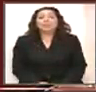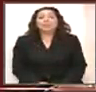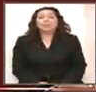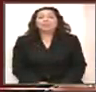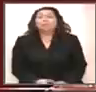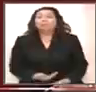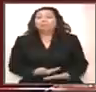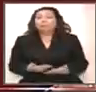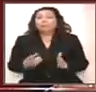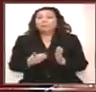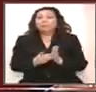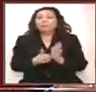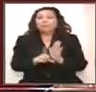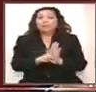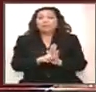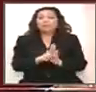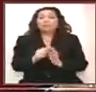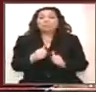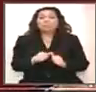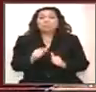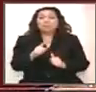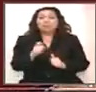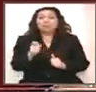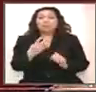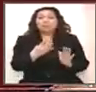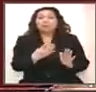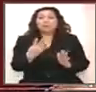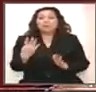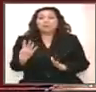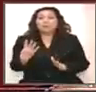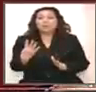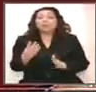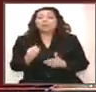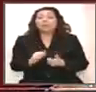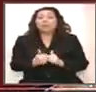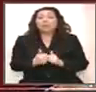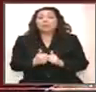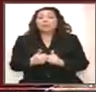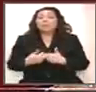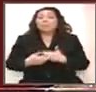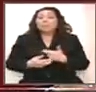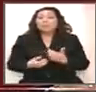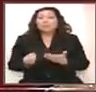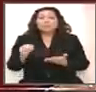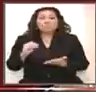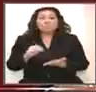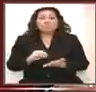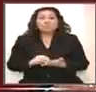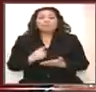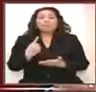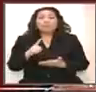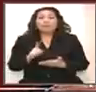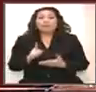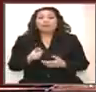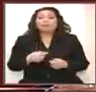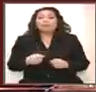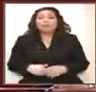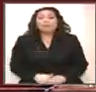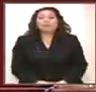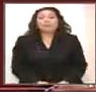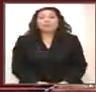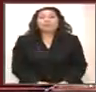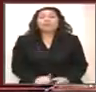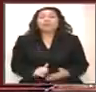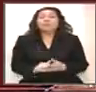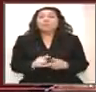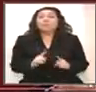se ha emitido en el decreto legislativo número 1194, que modifica el proceso inmediato para casos de flagrancia, lo